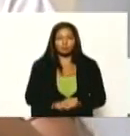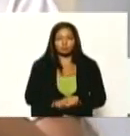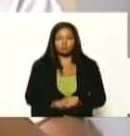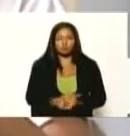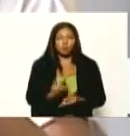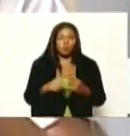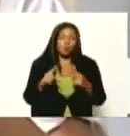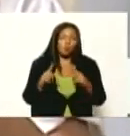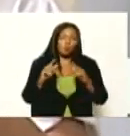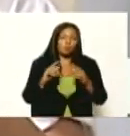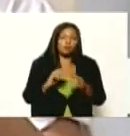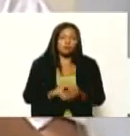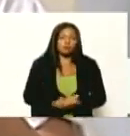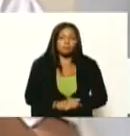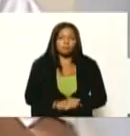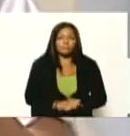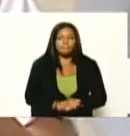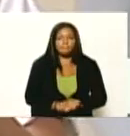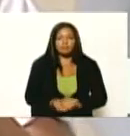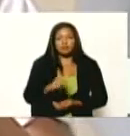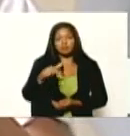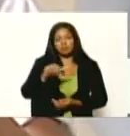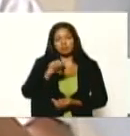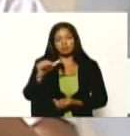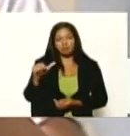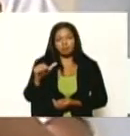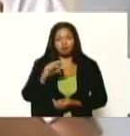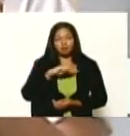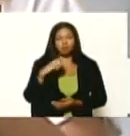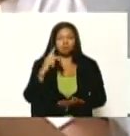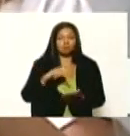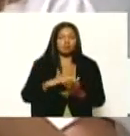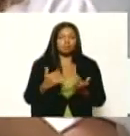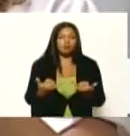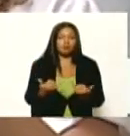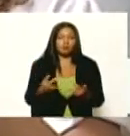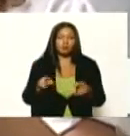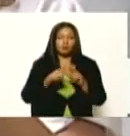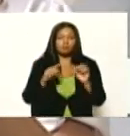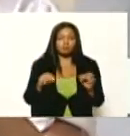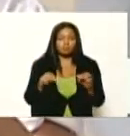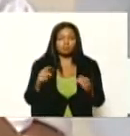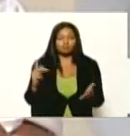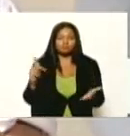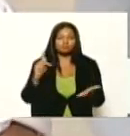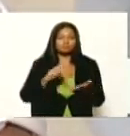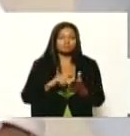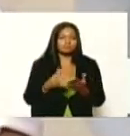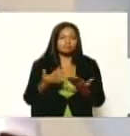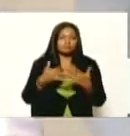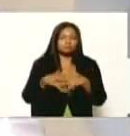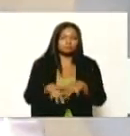cosa, señor presidente, esta semana estuvimos en la llegada